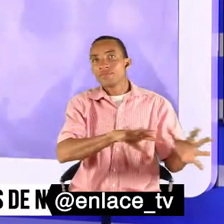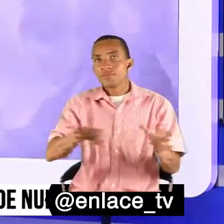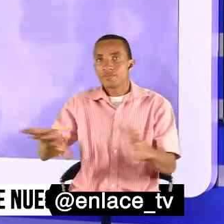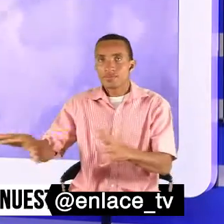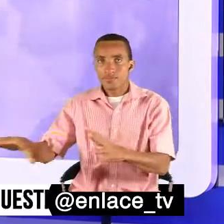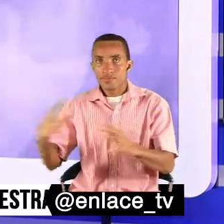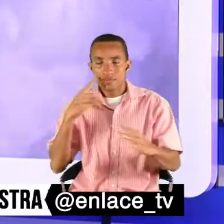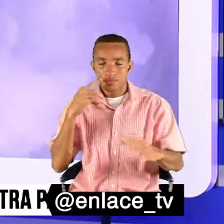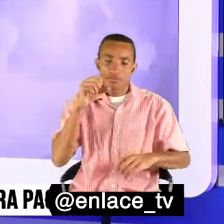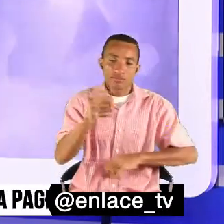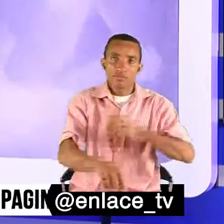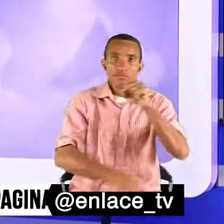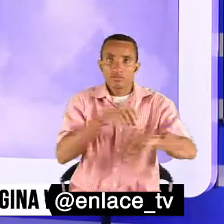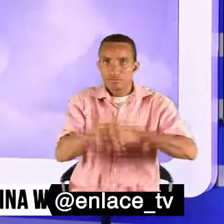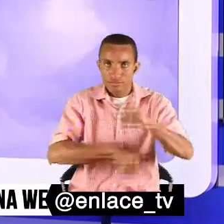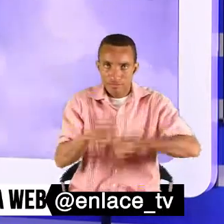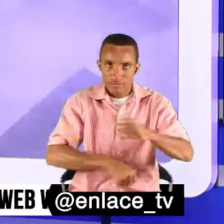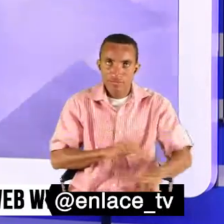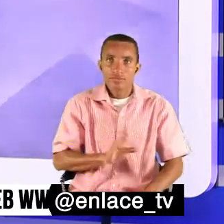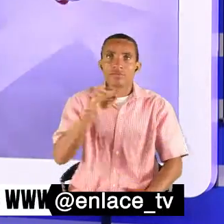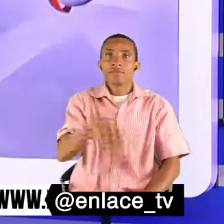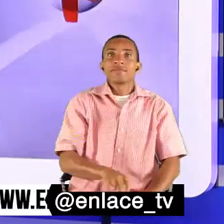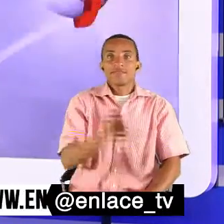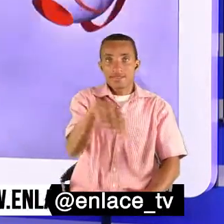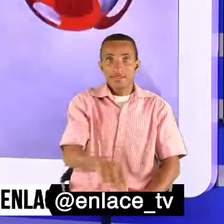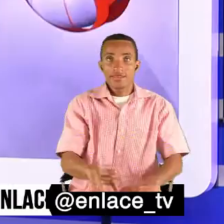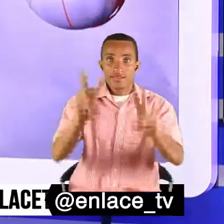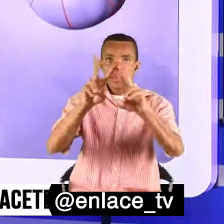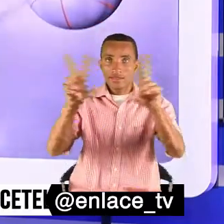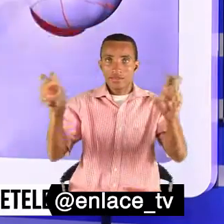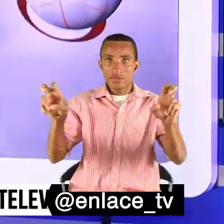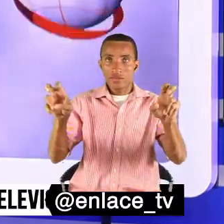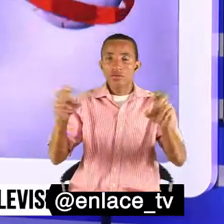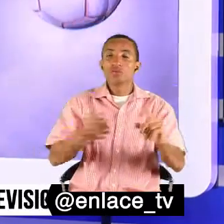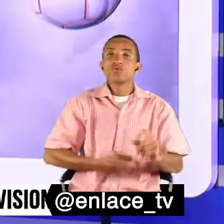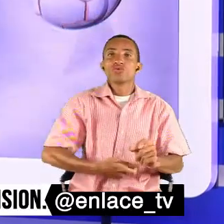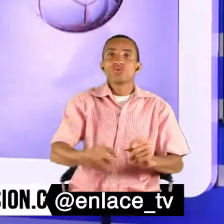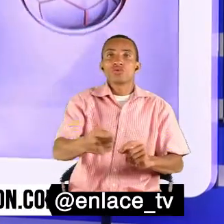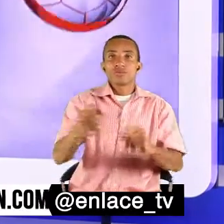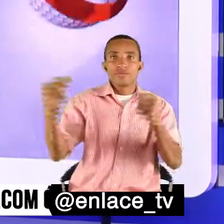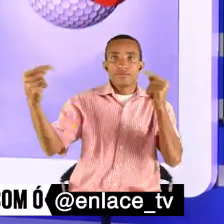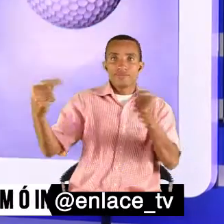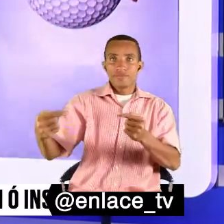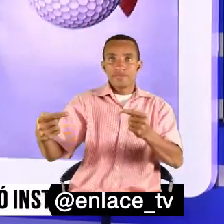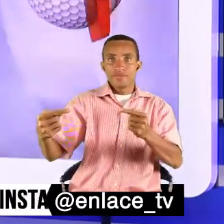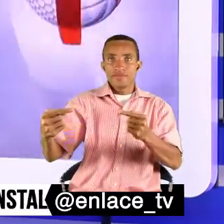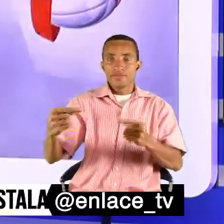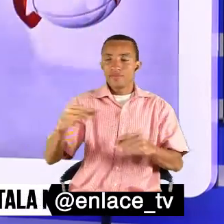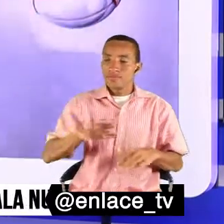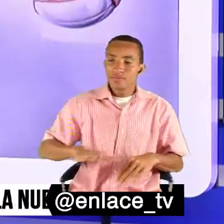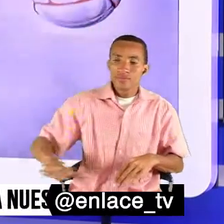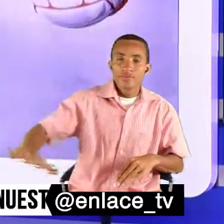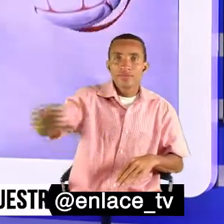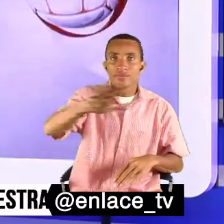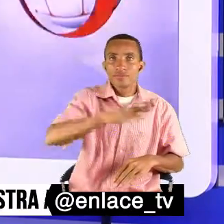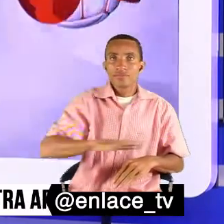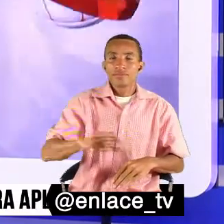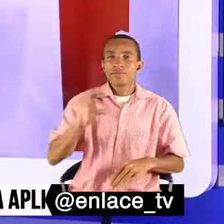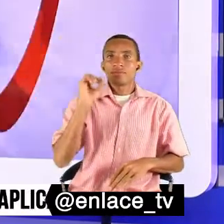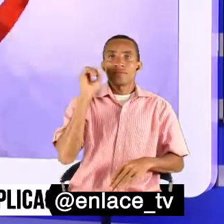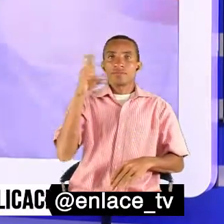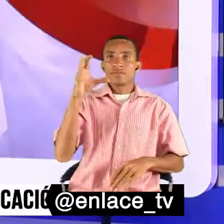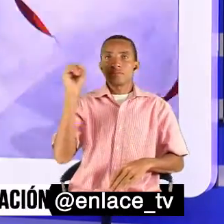está listo para que se cumpla una válida más del torneo municipal, cual se desarrolla en la pista de este deporte. 3 clubes de